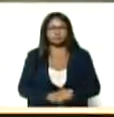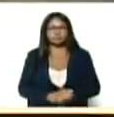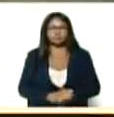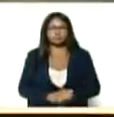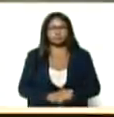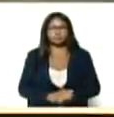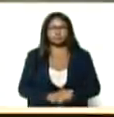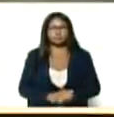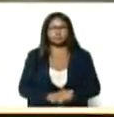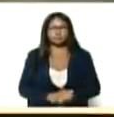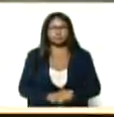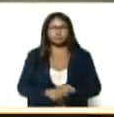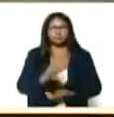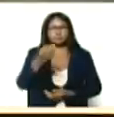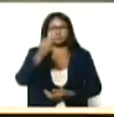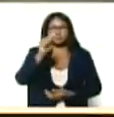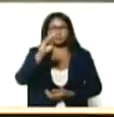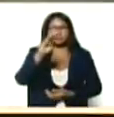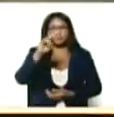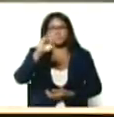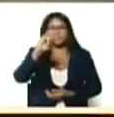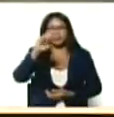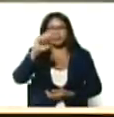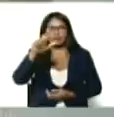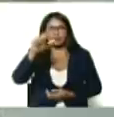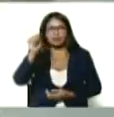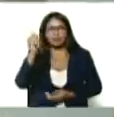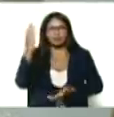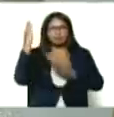Gabriela Peña, comisionada de comunas.